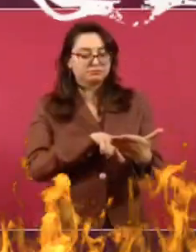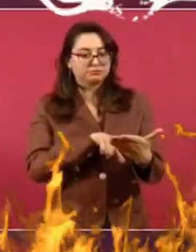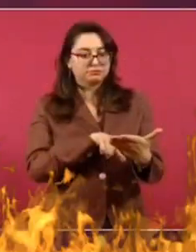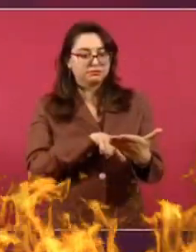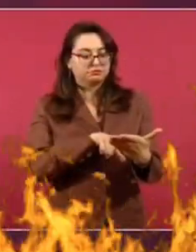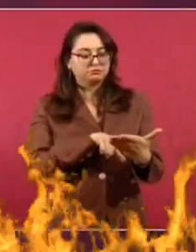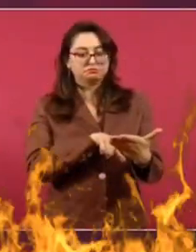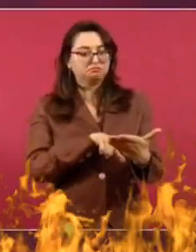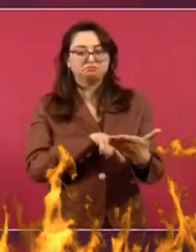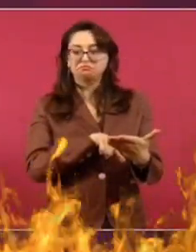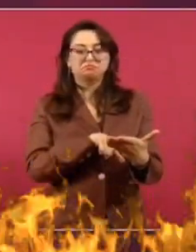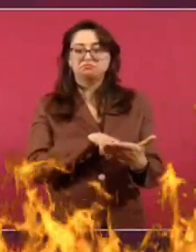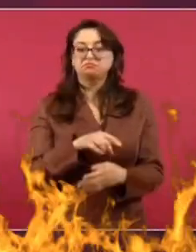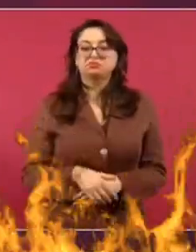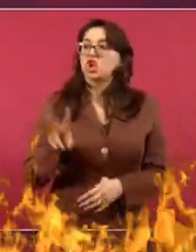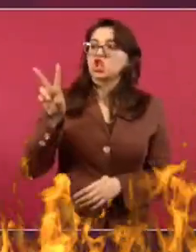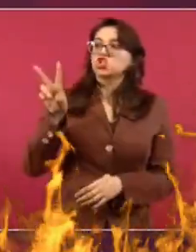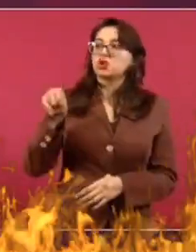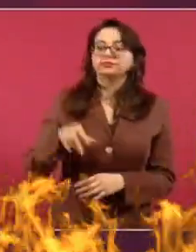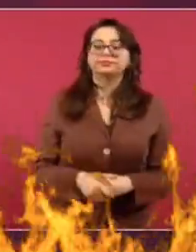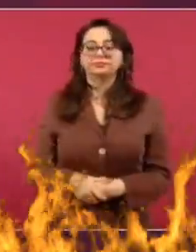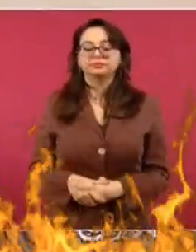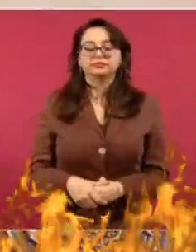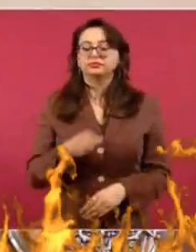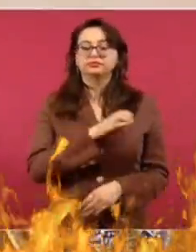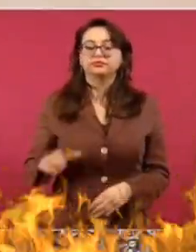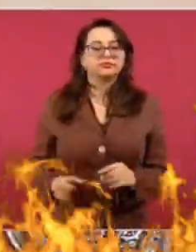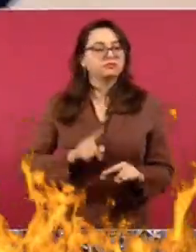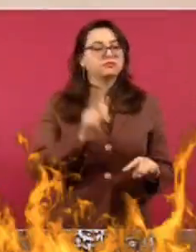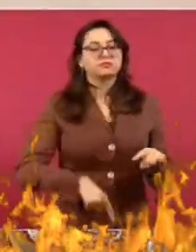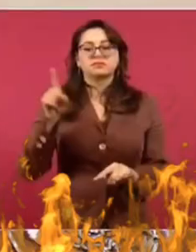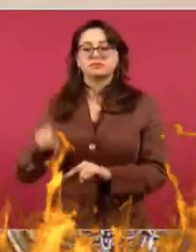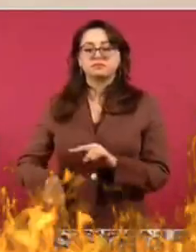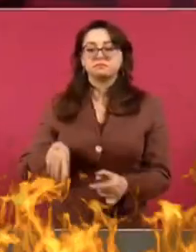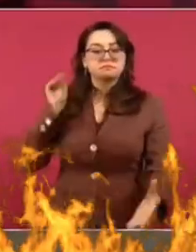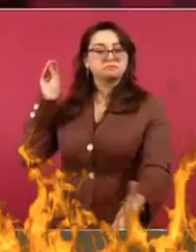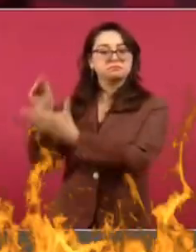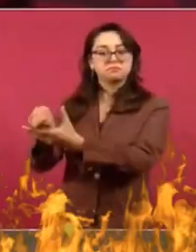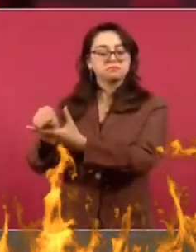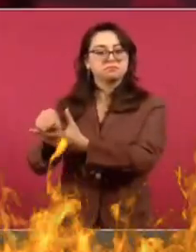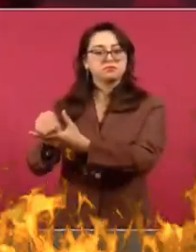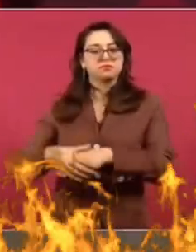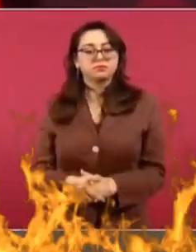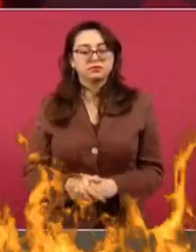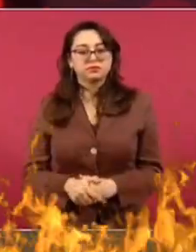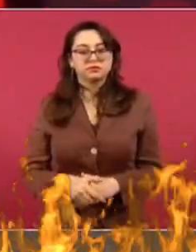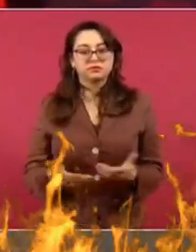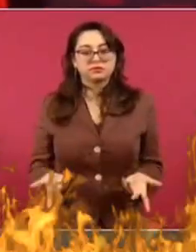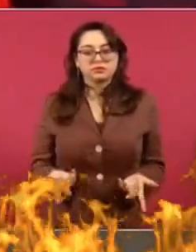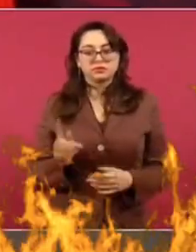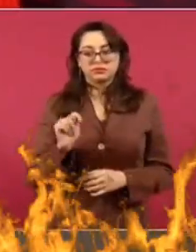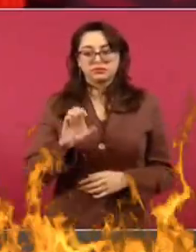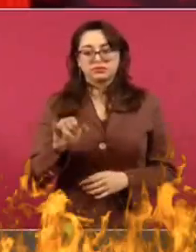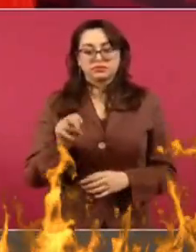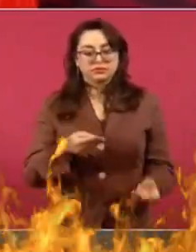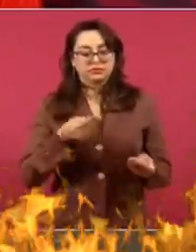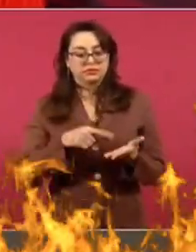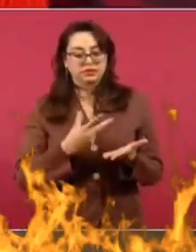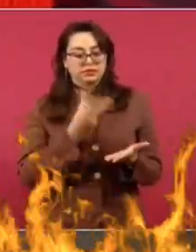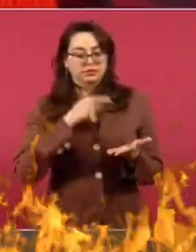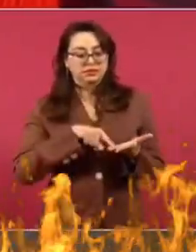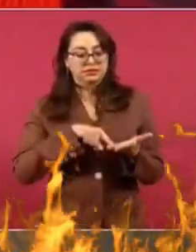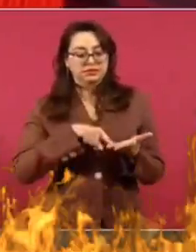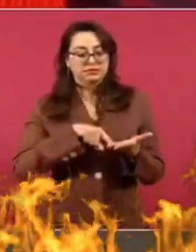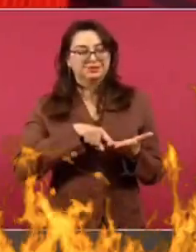El INE ratifica su resolución y la regresa, no le hace caso al tribunal. Y el tribunal les